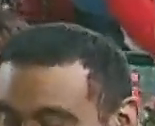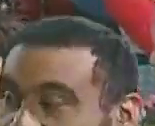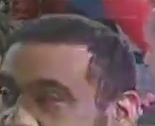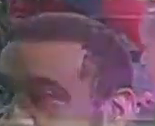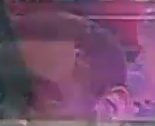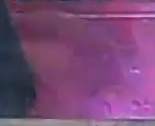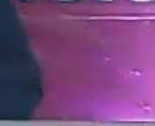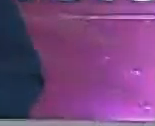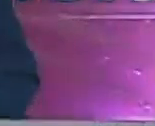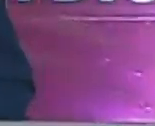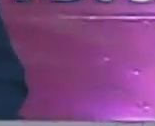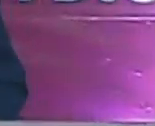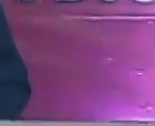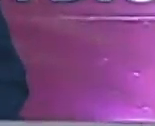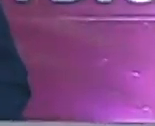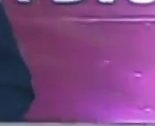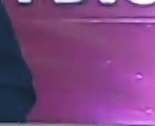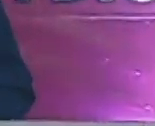Muy buenas tardes, queridos